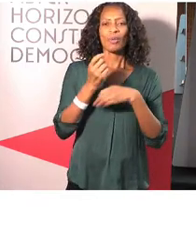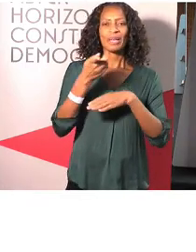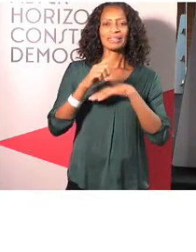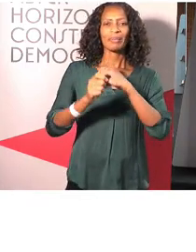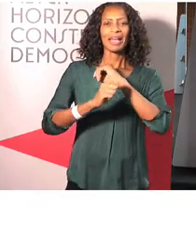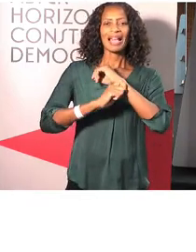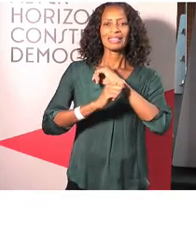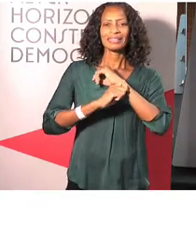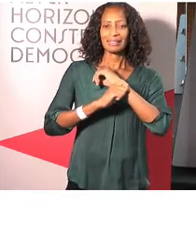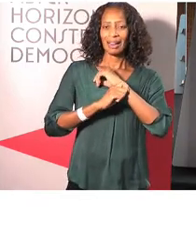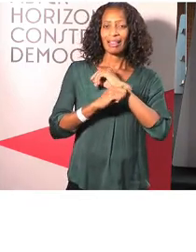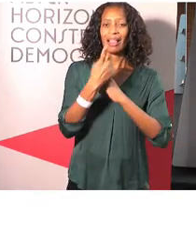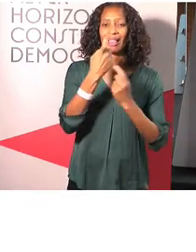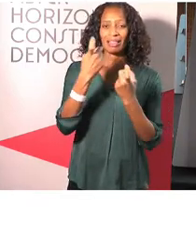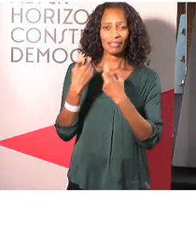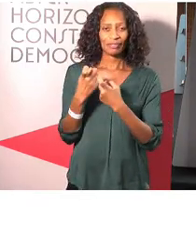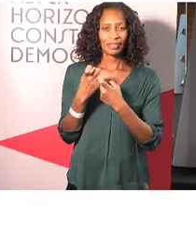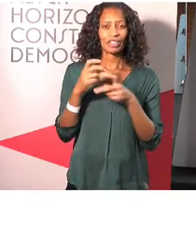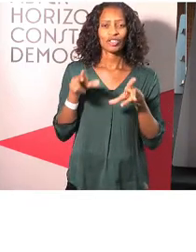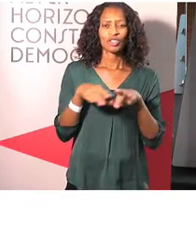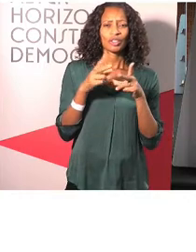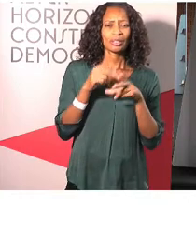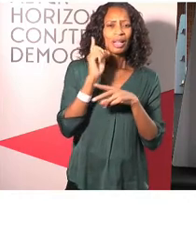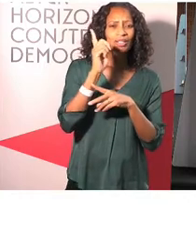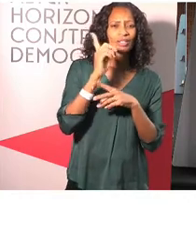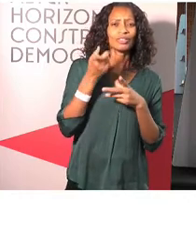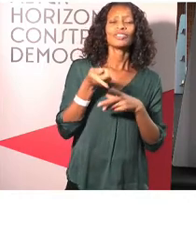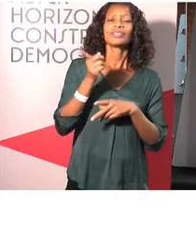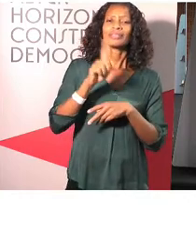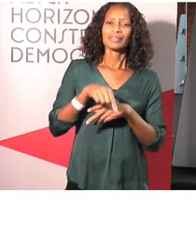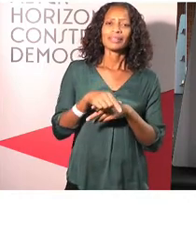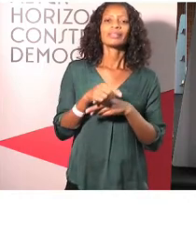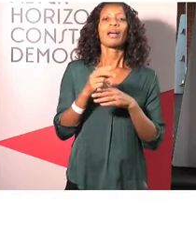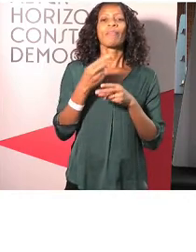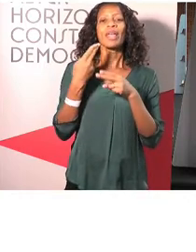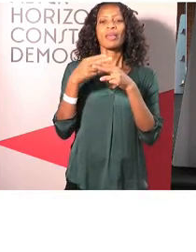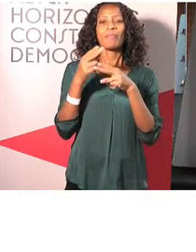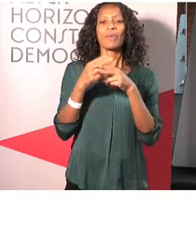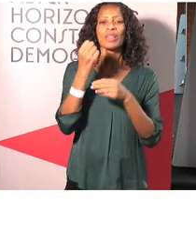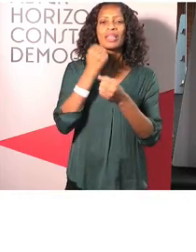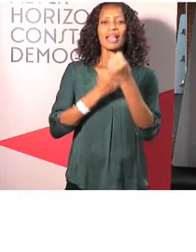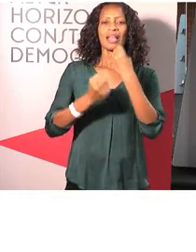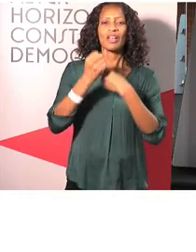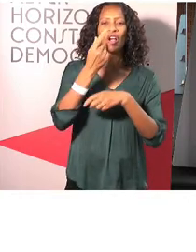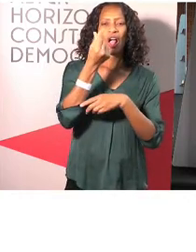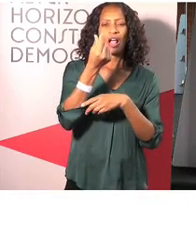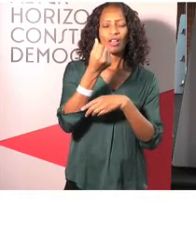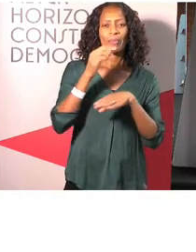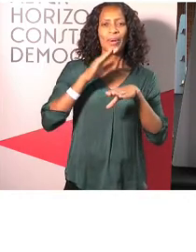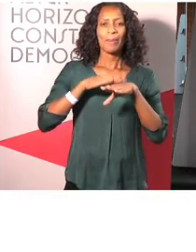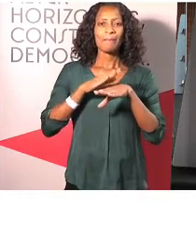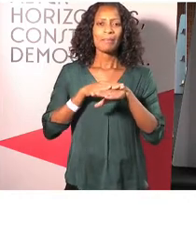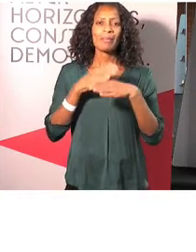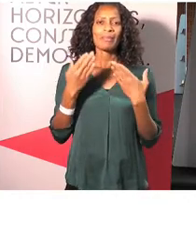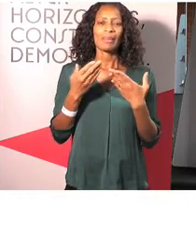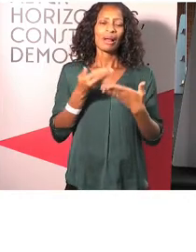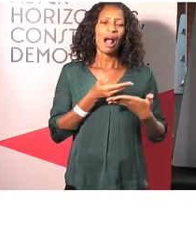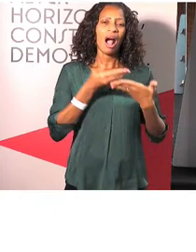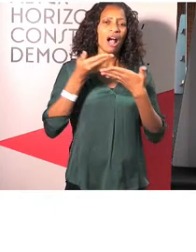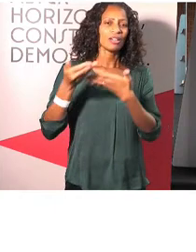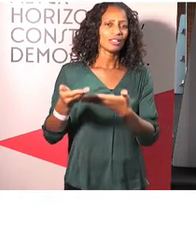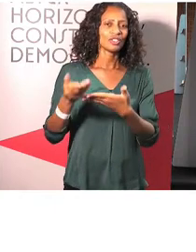no sino política económica, que ayuden a resistir y a